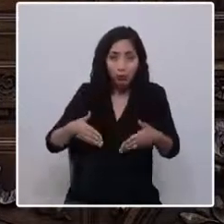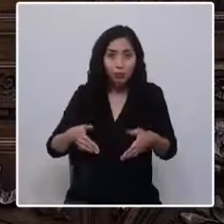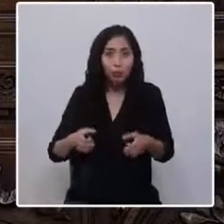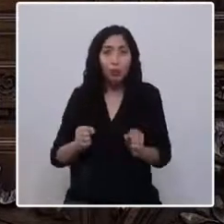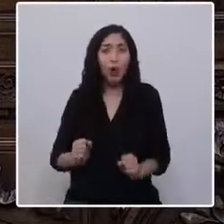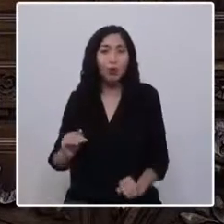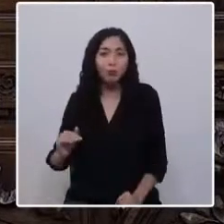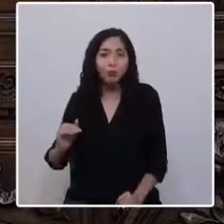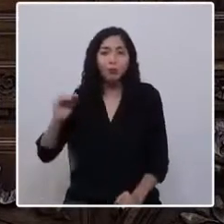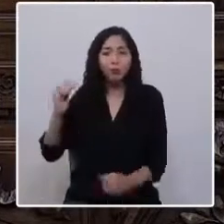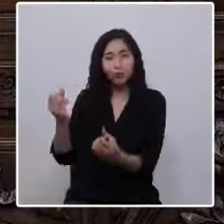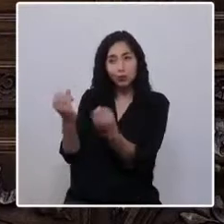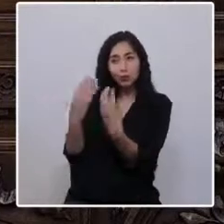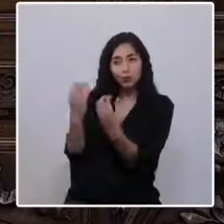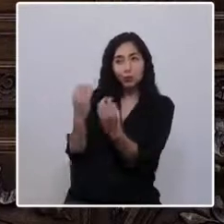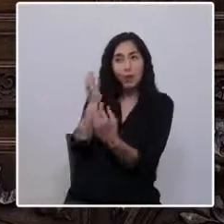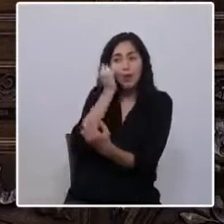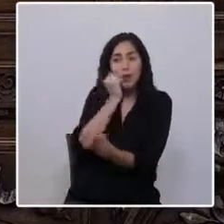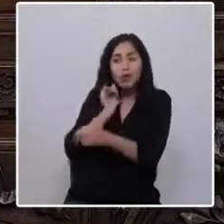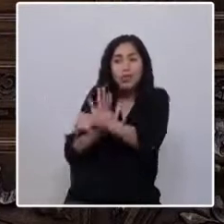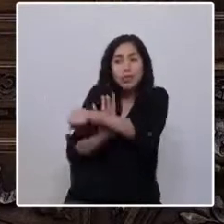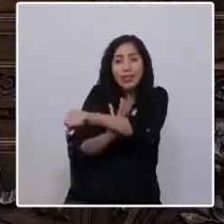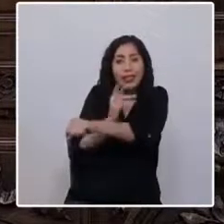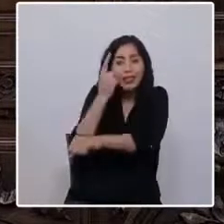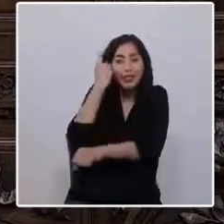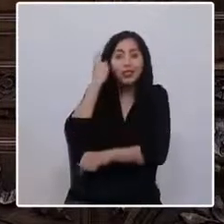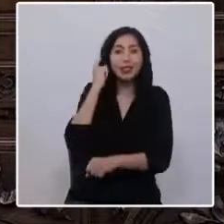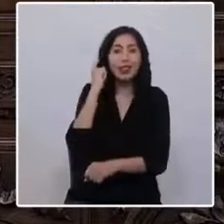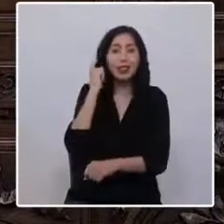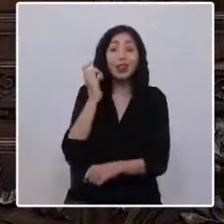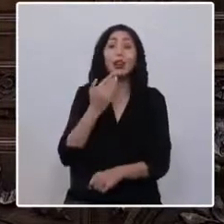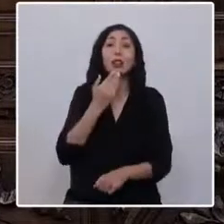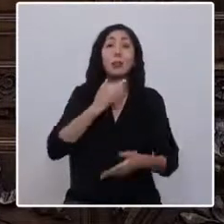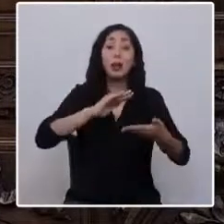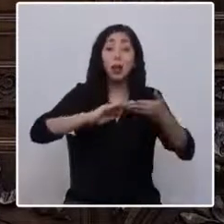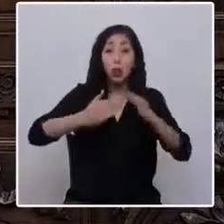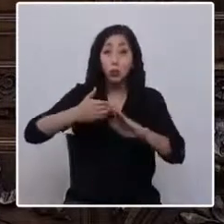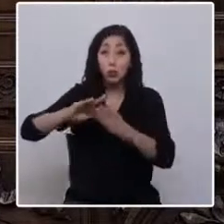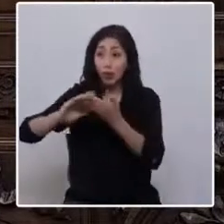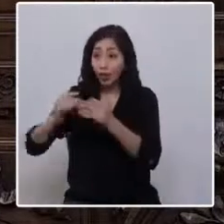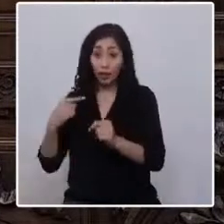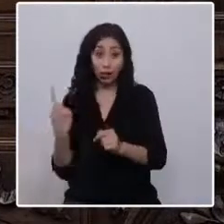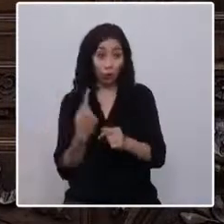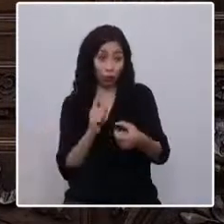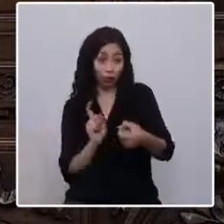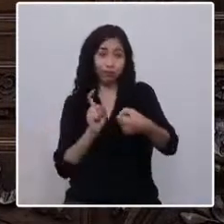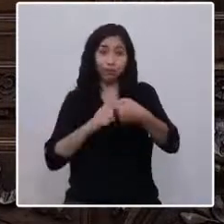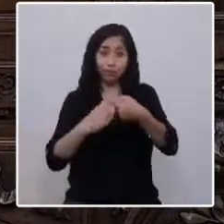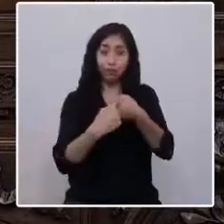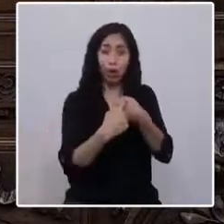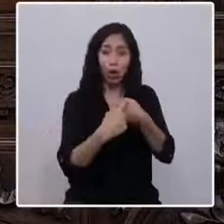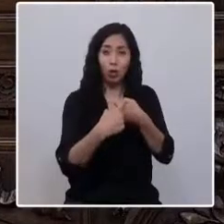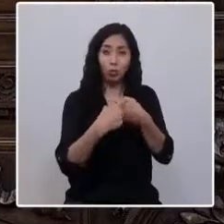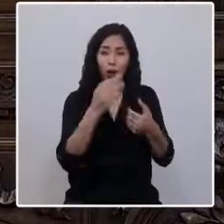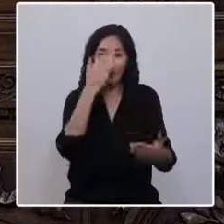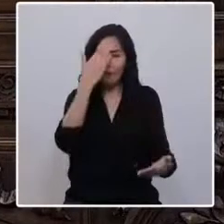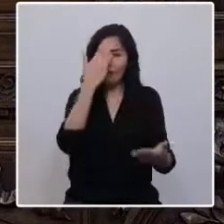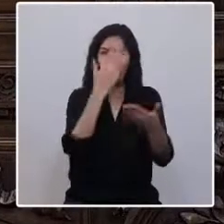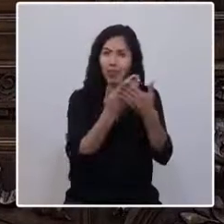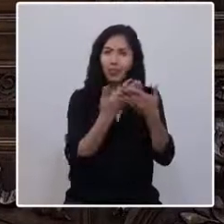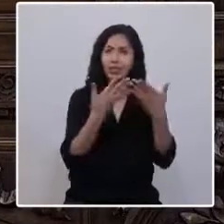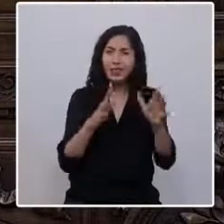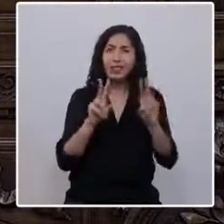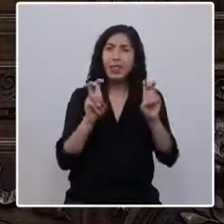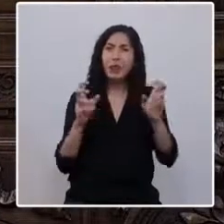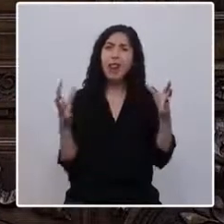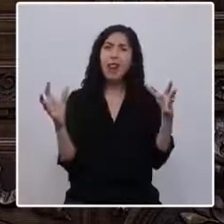amorosa, sensible y consciente. Y a las comunidades que formamos para hacer frente a herencias ancestrales de despojo, violencia